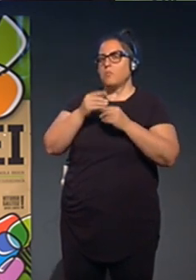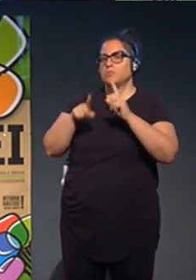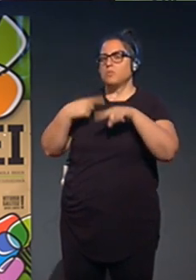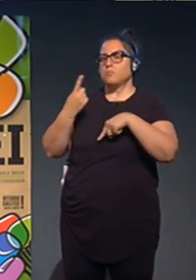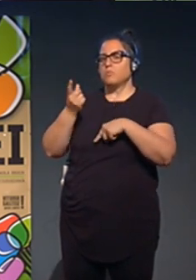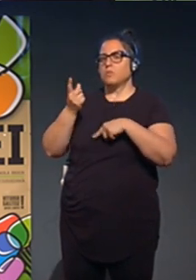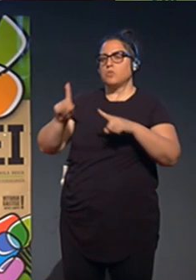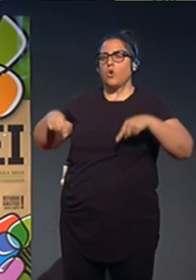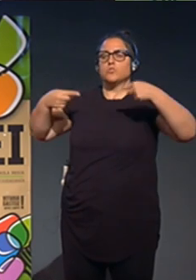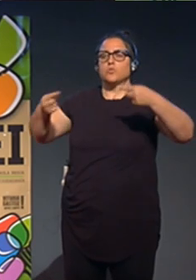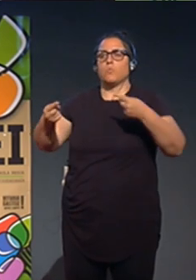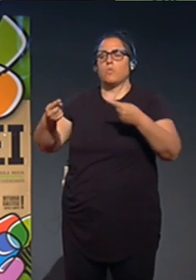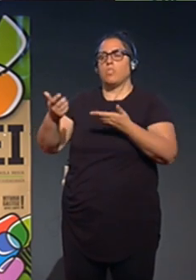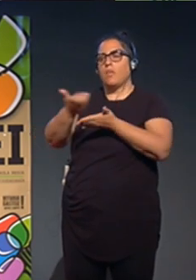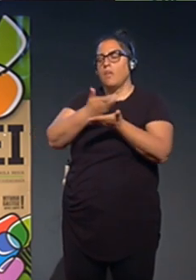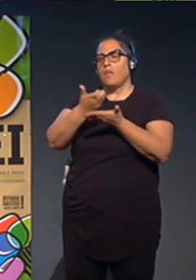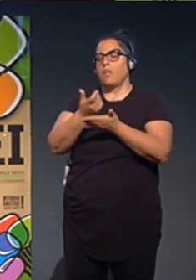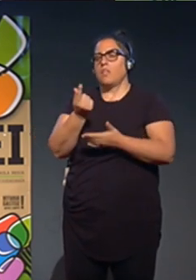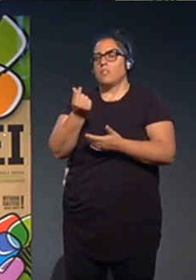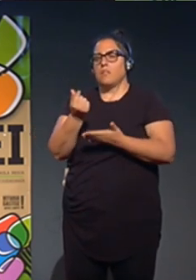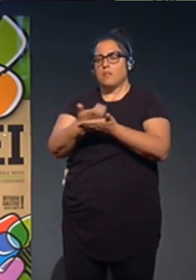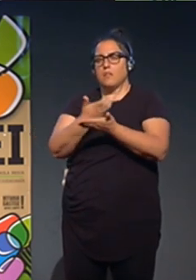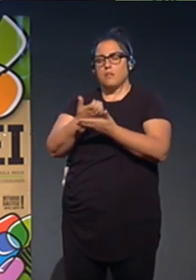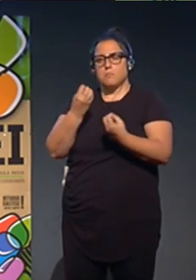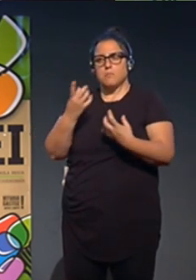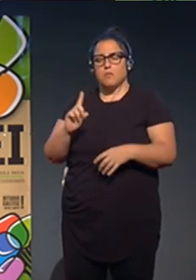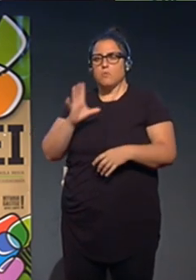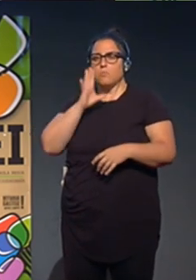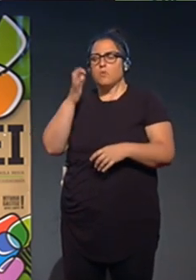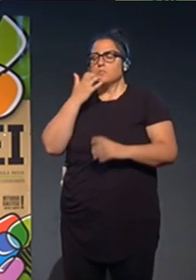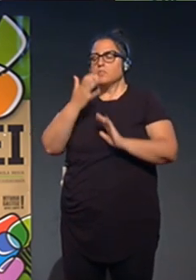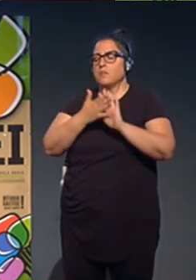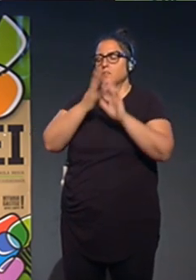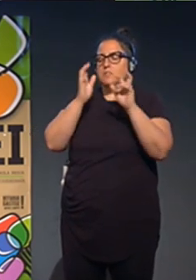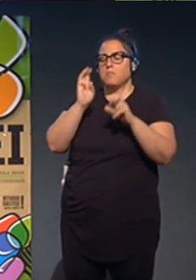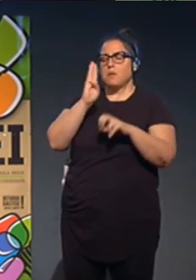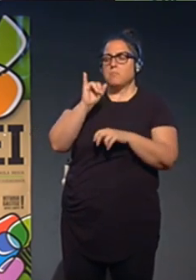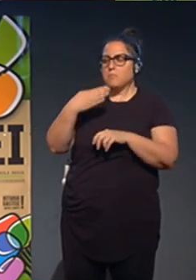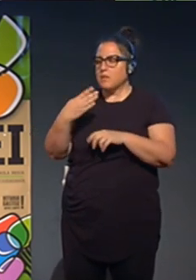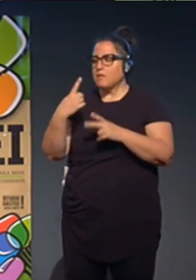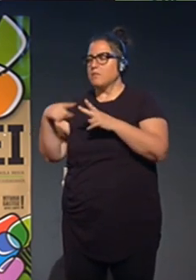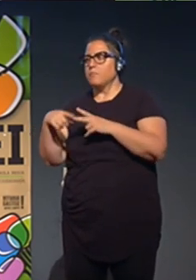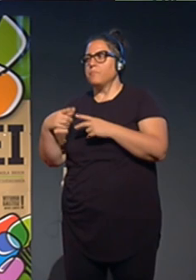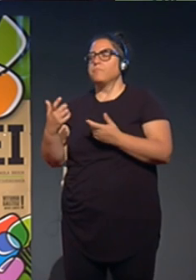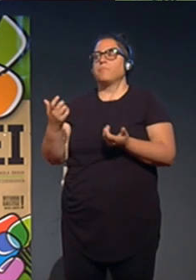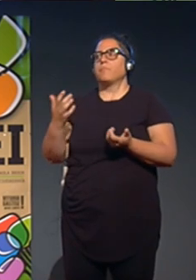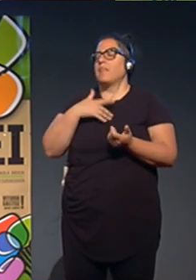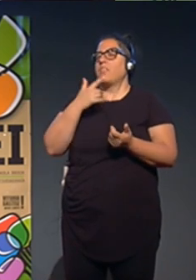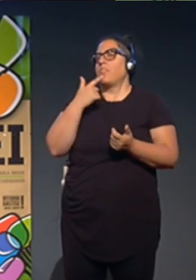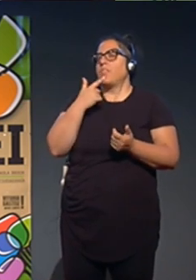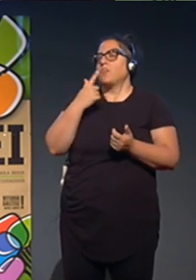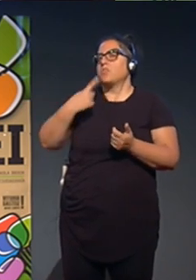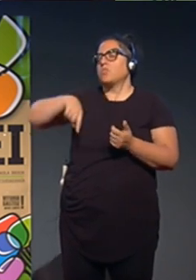parámetros hablabas del pib y digamos las reglas del juego a un nivel Macro no eh el hecho de que tenemos